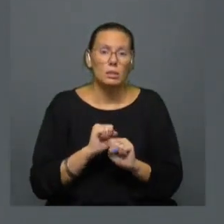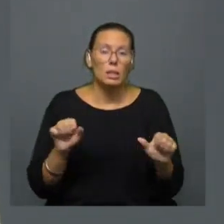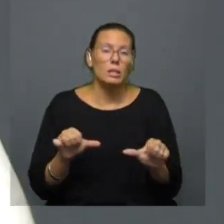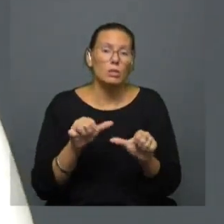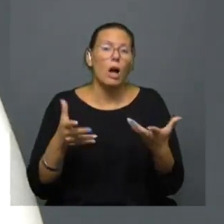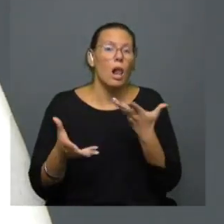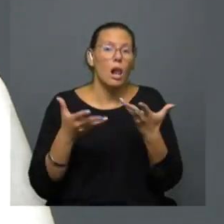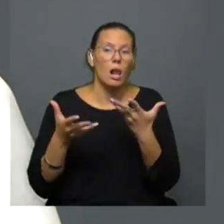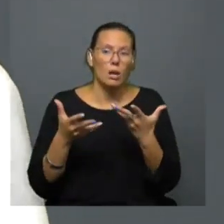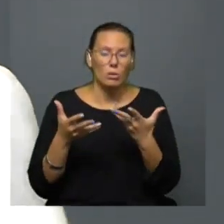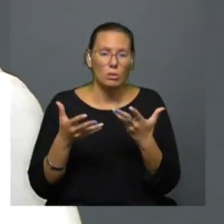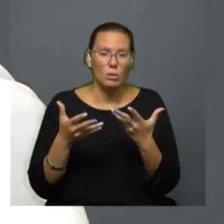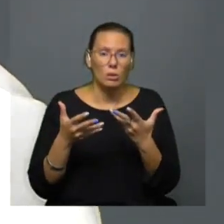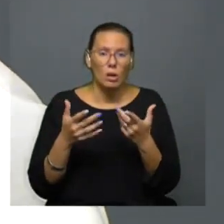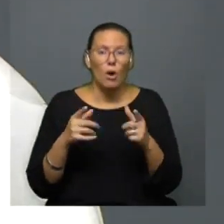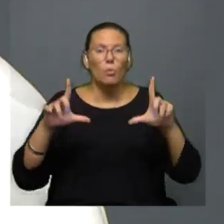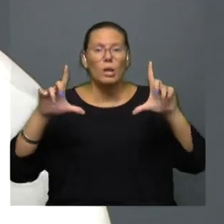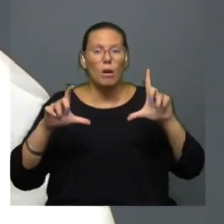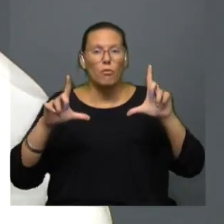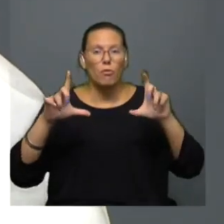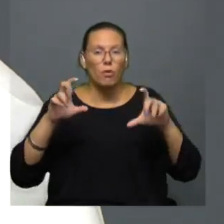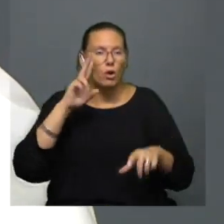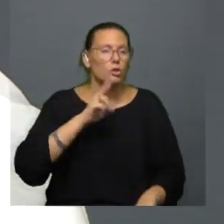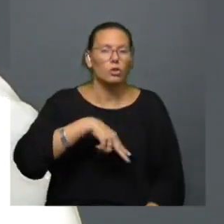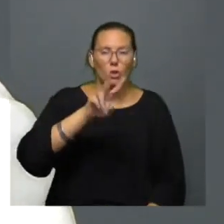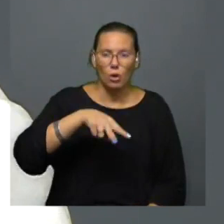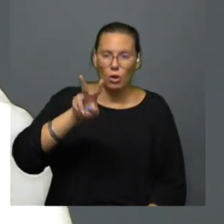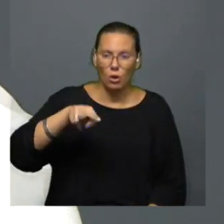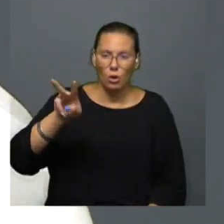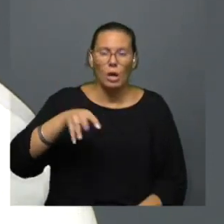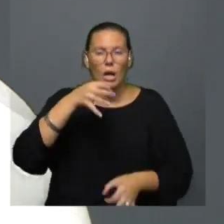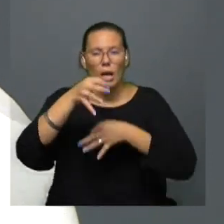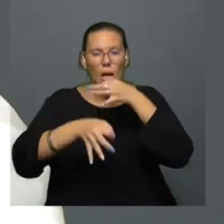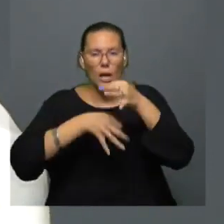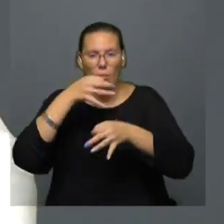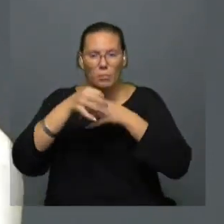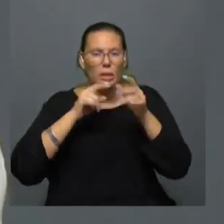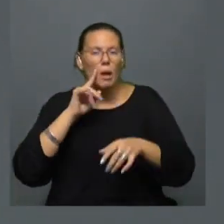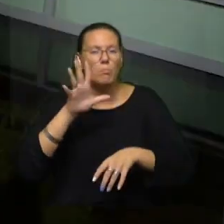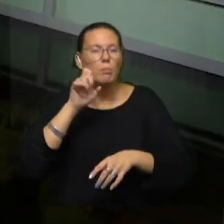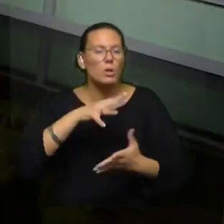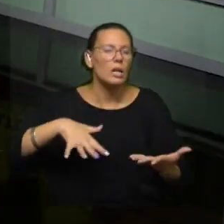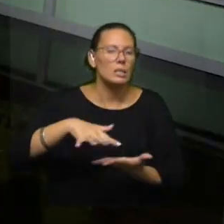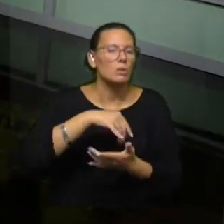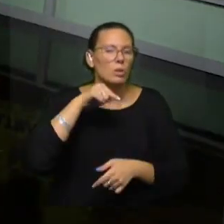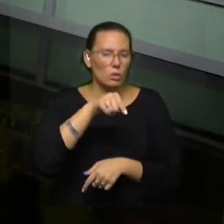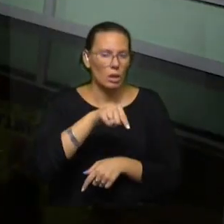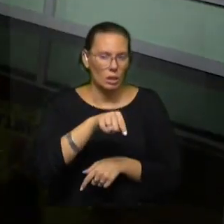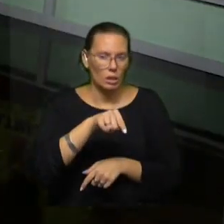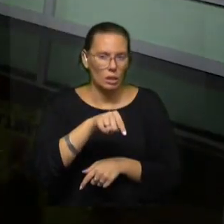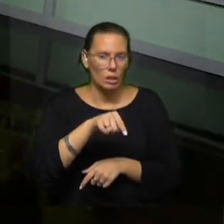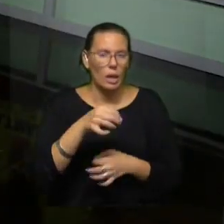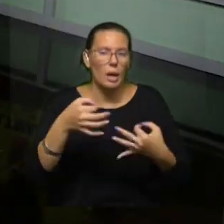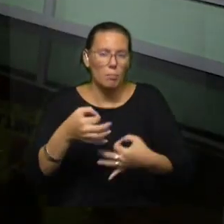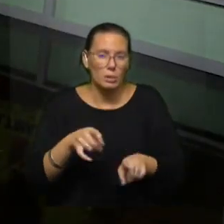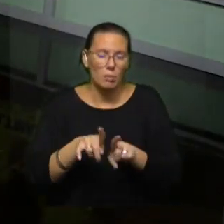algo vinculado, por ejemplo, con una fotogalería que explica las capas de la memoria que ocurrieron en ese lugar tan especial